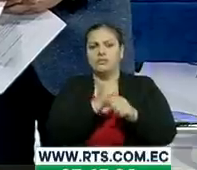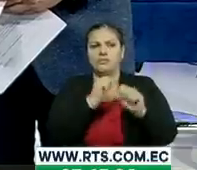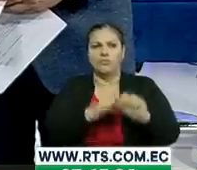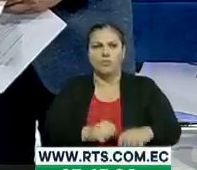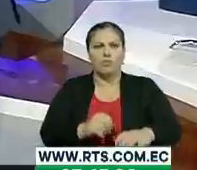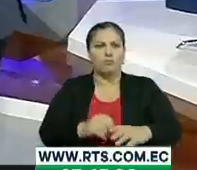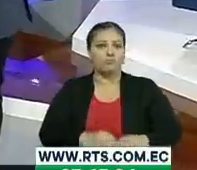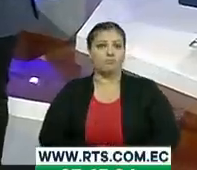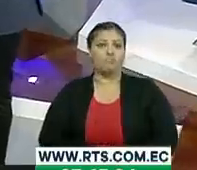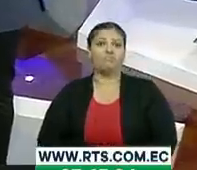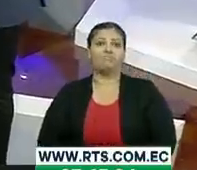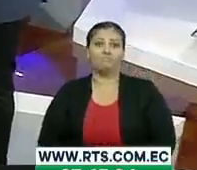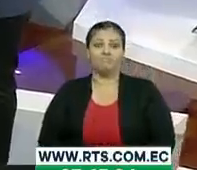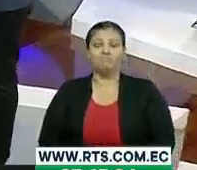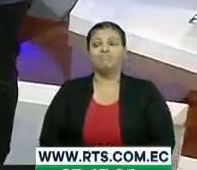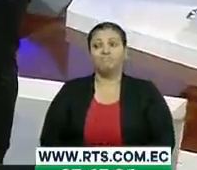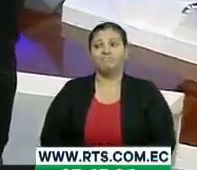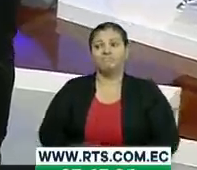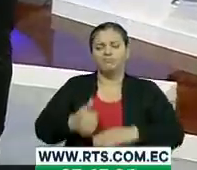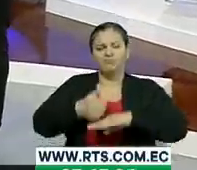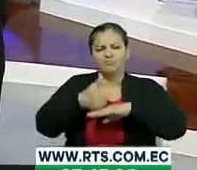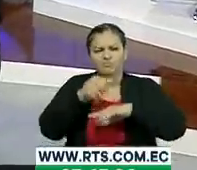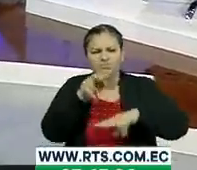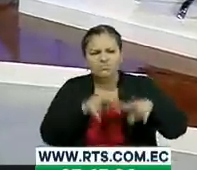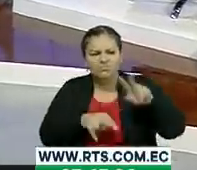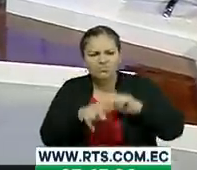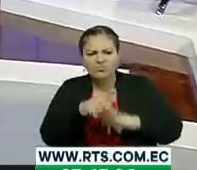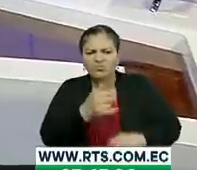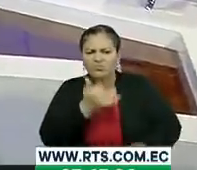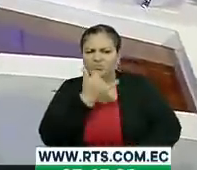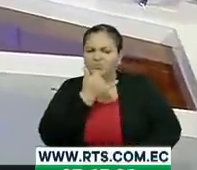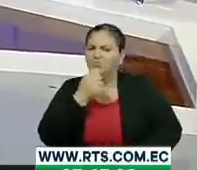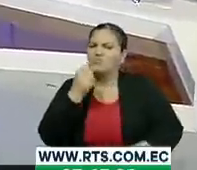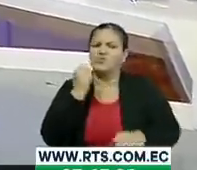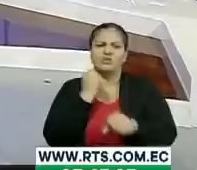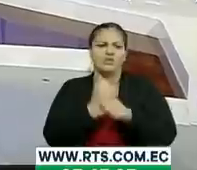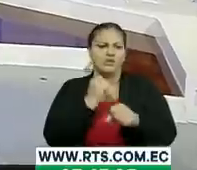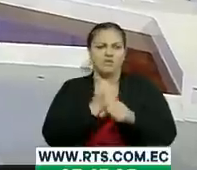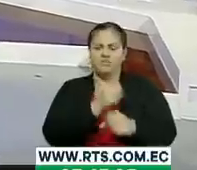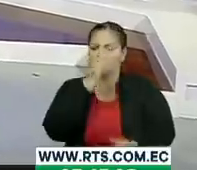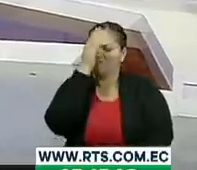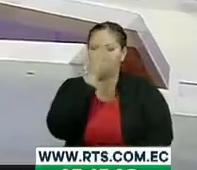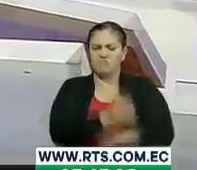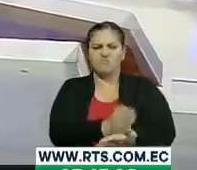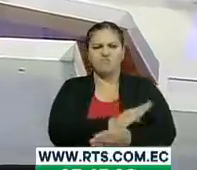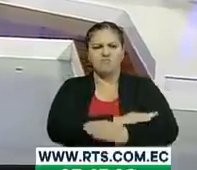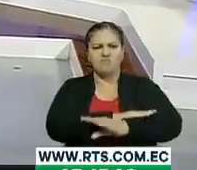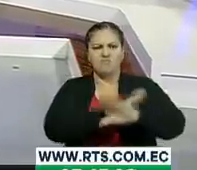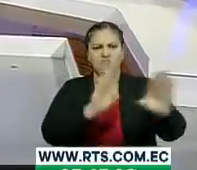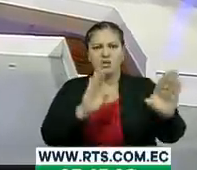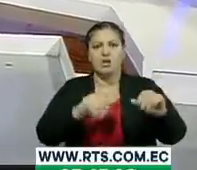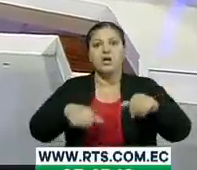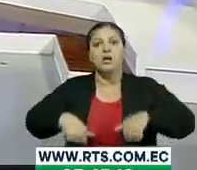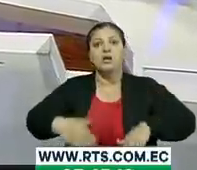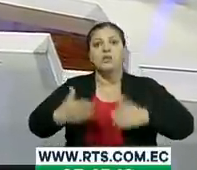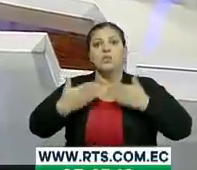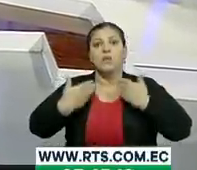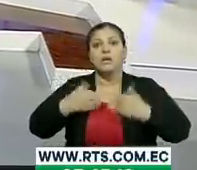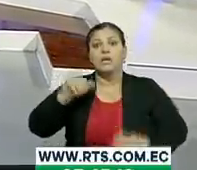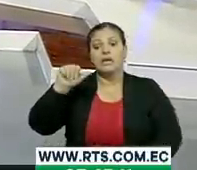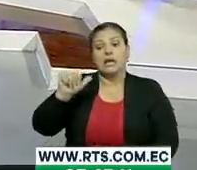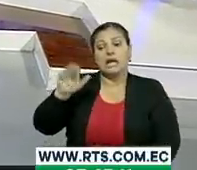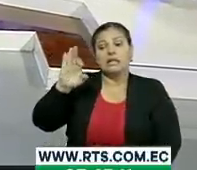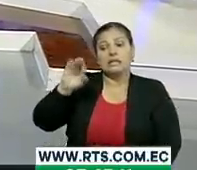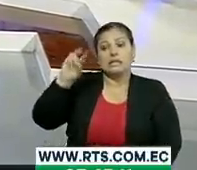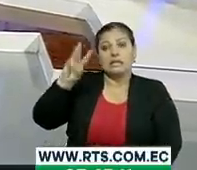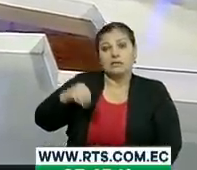suspensión de sus operaciones en todo el país. Mientras tanto, en Guayaquil, la ATM informó que el bus no realizó la revisión